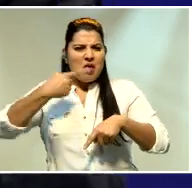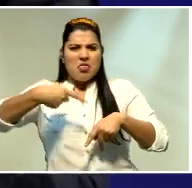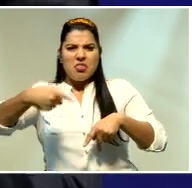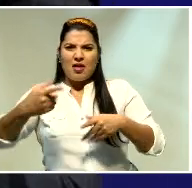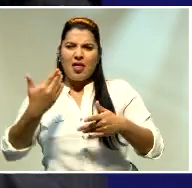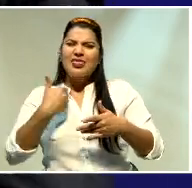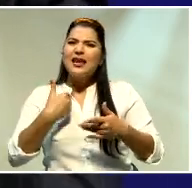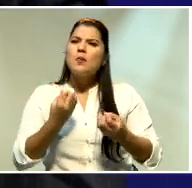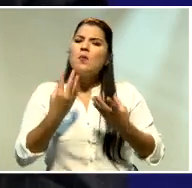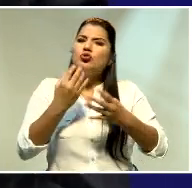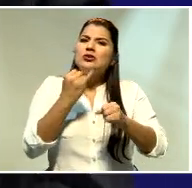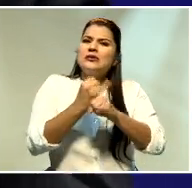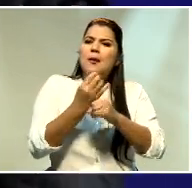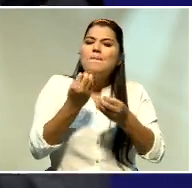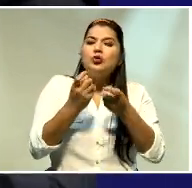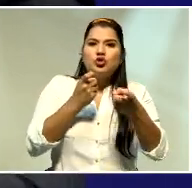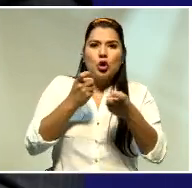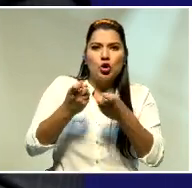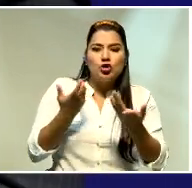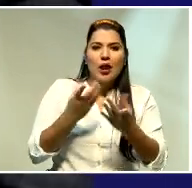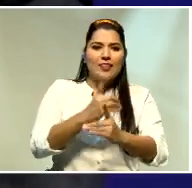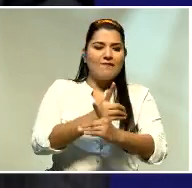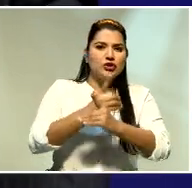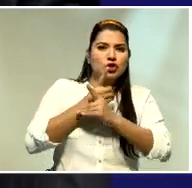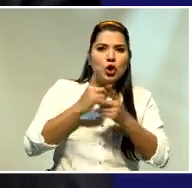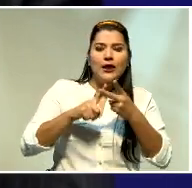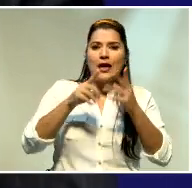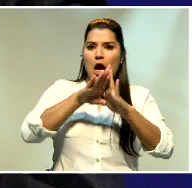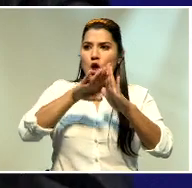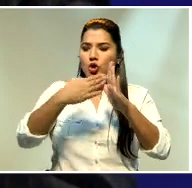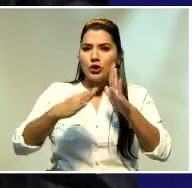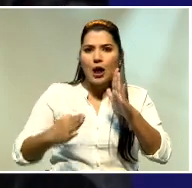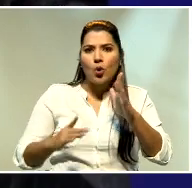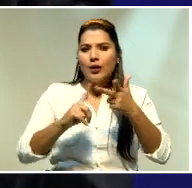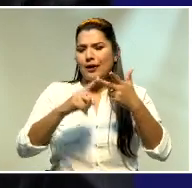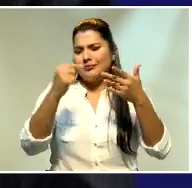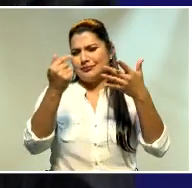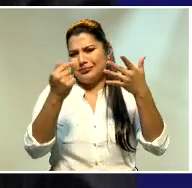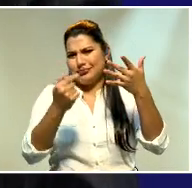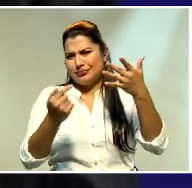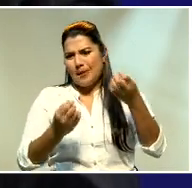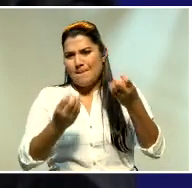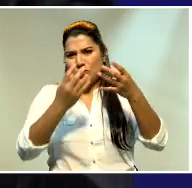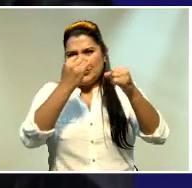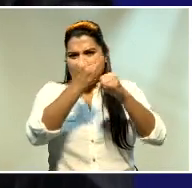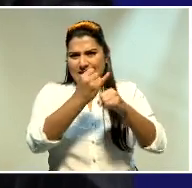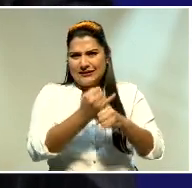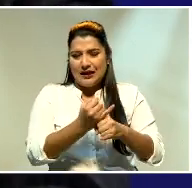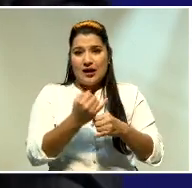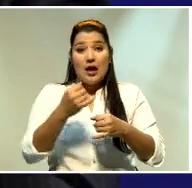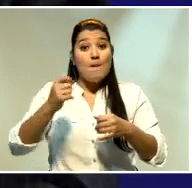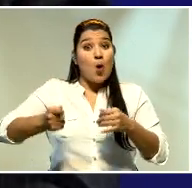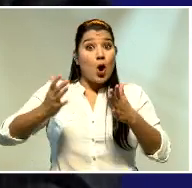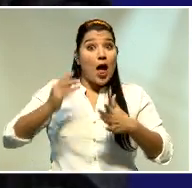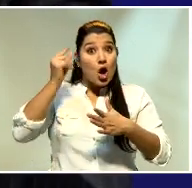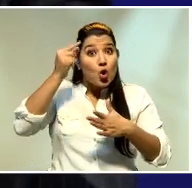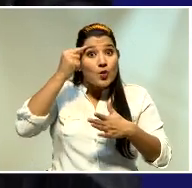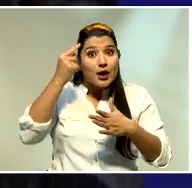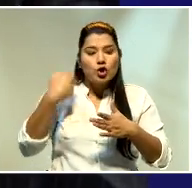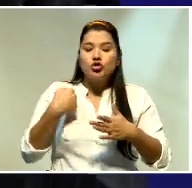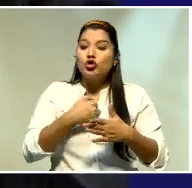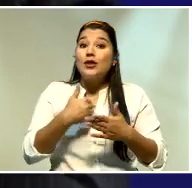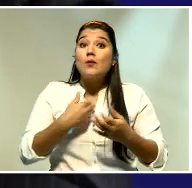con la Asamblea Legislativa, el Poder Ejecutivo, la Defensoría, en fin, todo ese sistema, la Procuraduría, somos muy